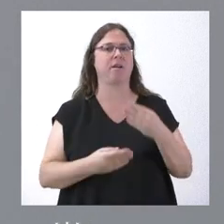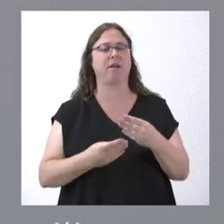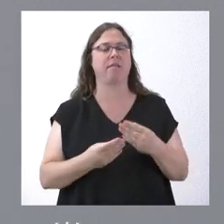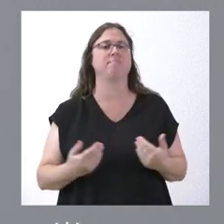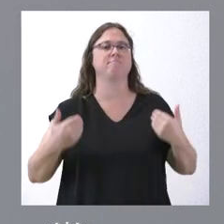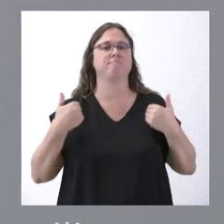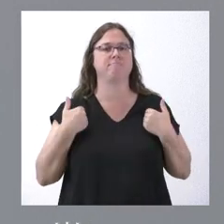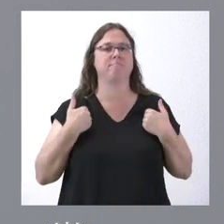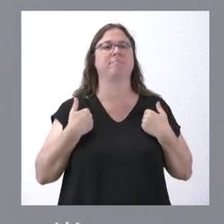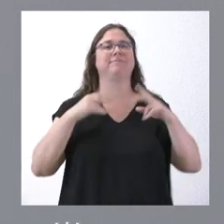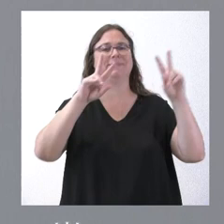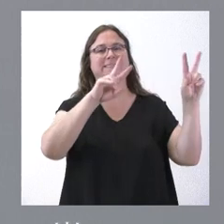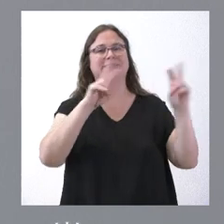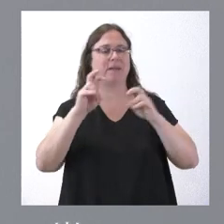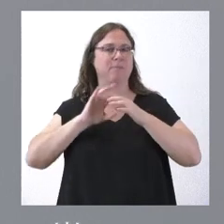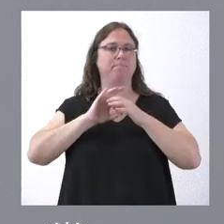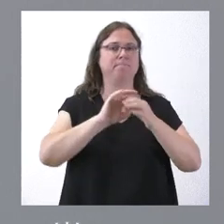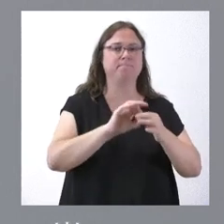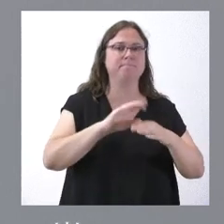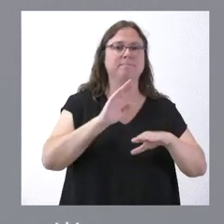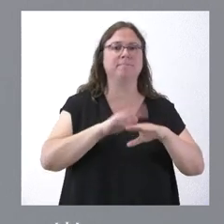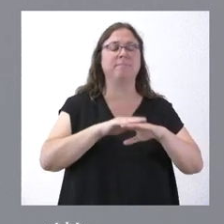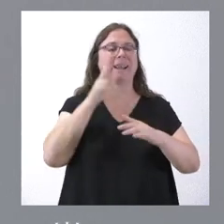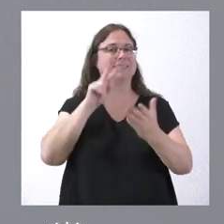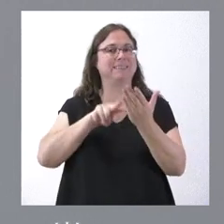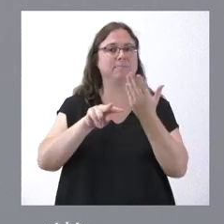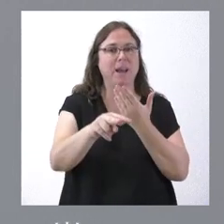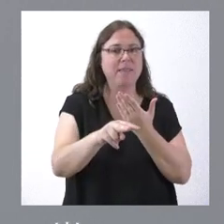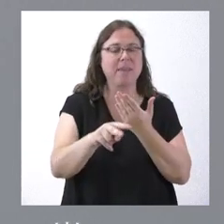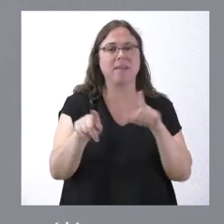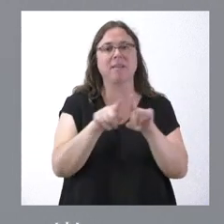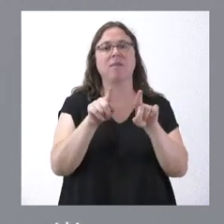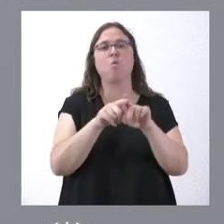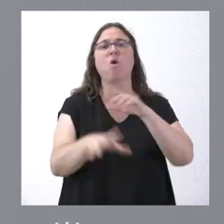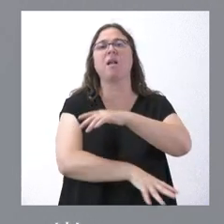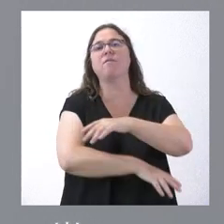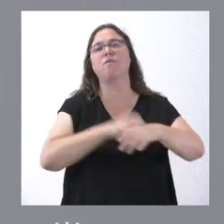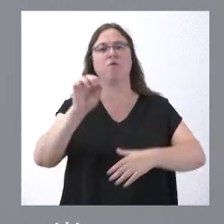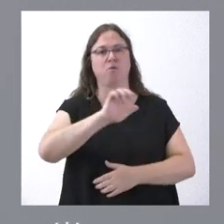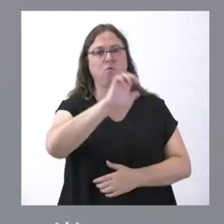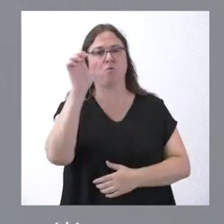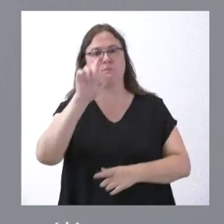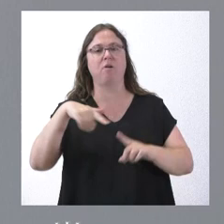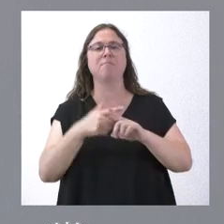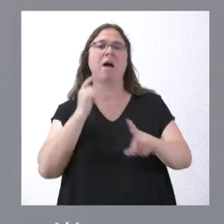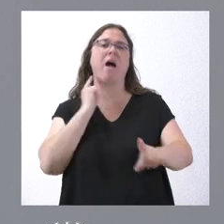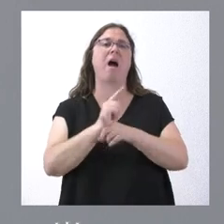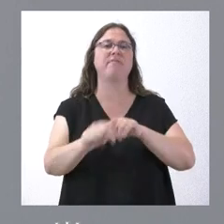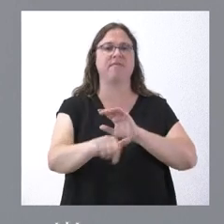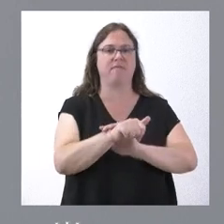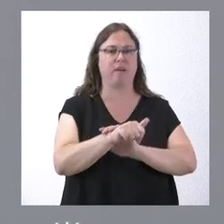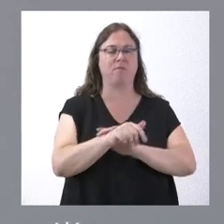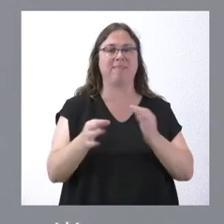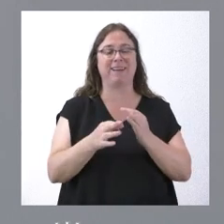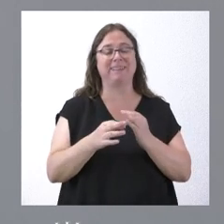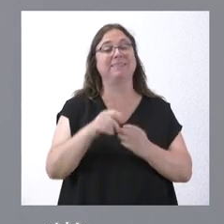examinar los aspectos relativos a la transparencia en relación con los fondos europeos y el antifraude, es que el